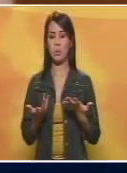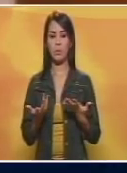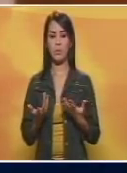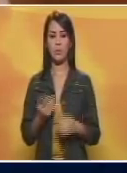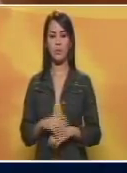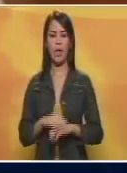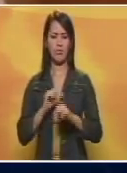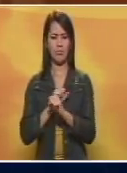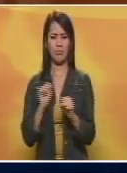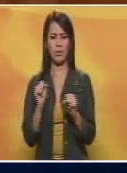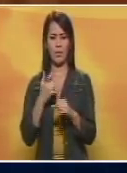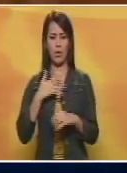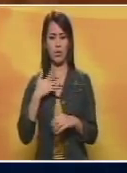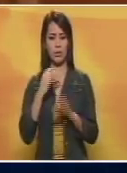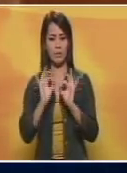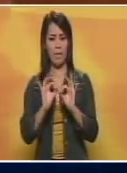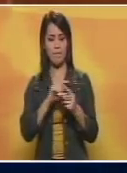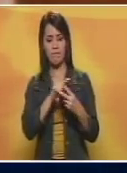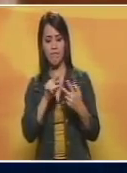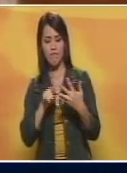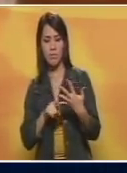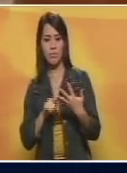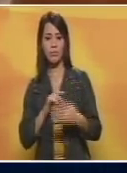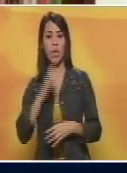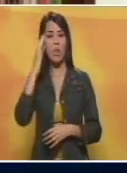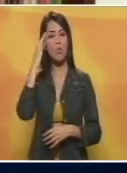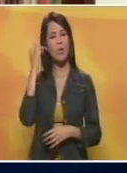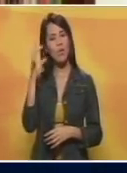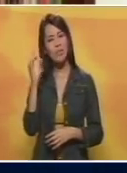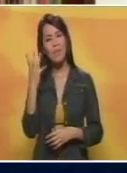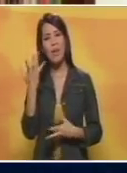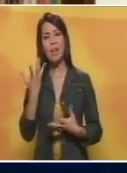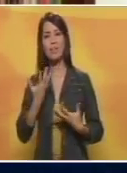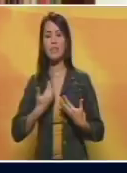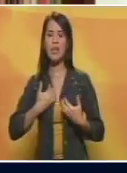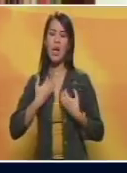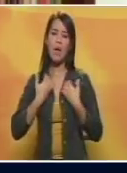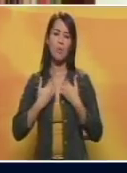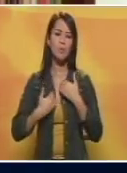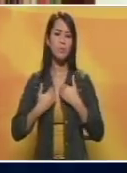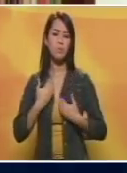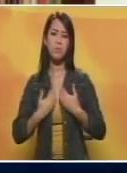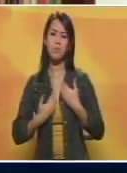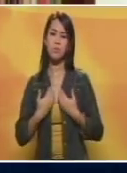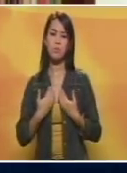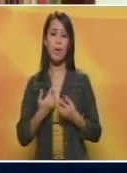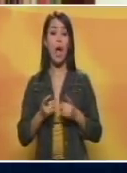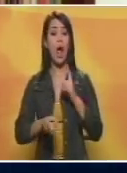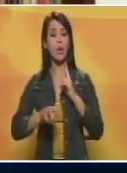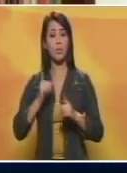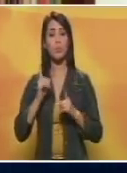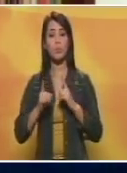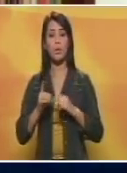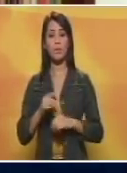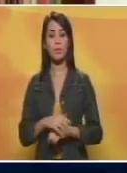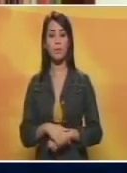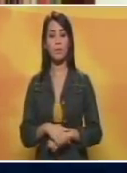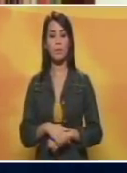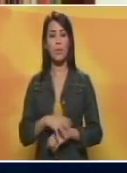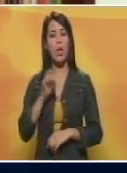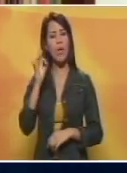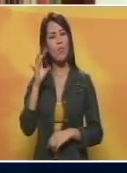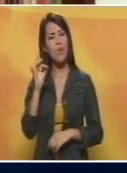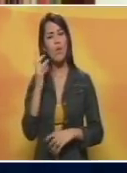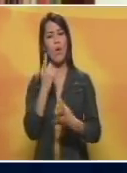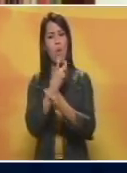incapacitante con síntomas específicos dolor de cabeza malestar general algunas veces pueden generar dolor de huesos